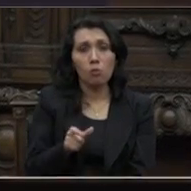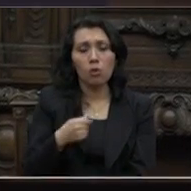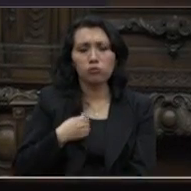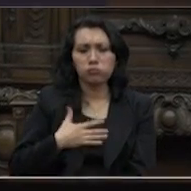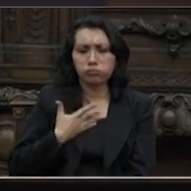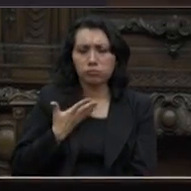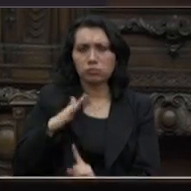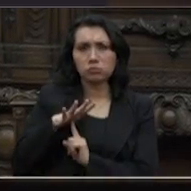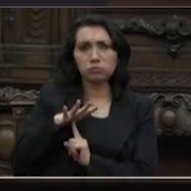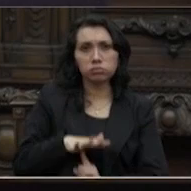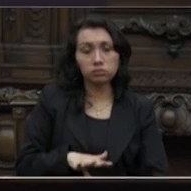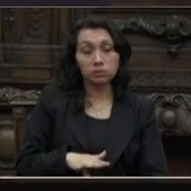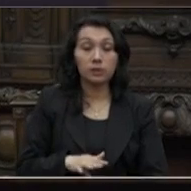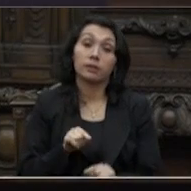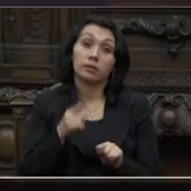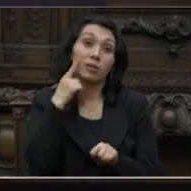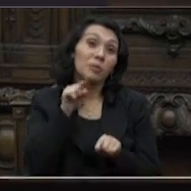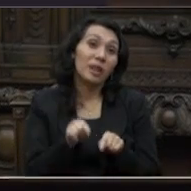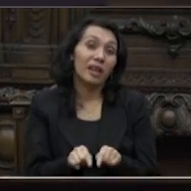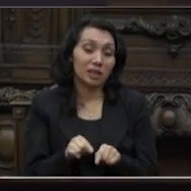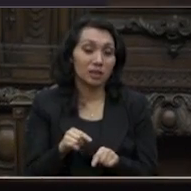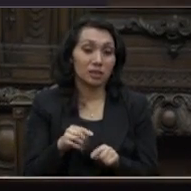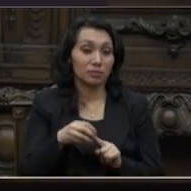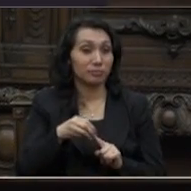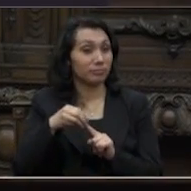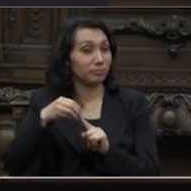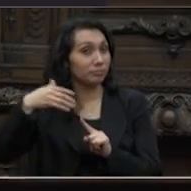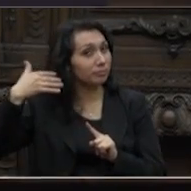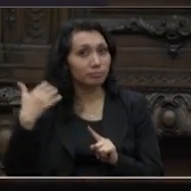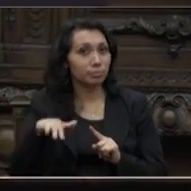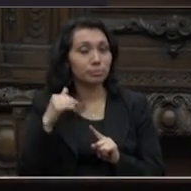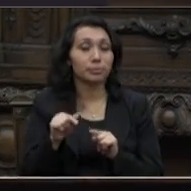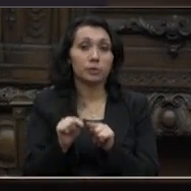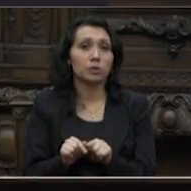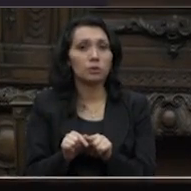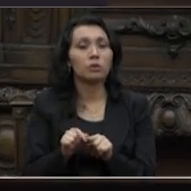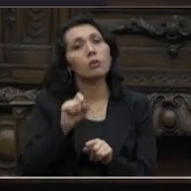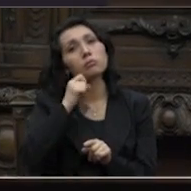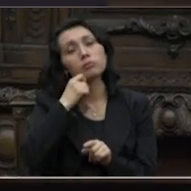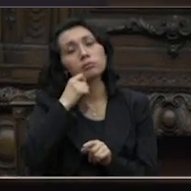discriminado. Pero aquí lo fundamental del icono